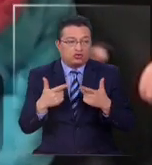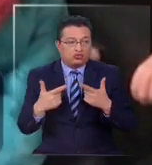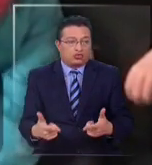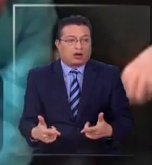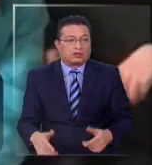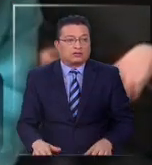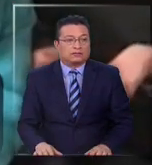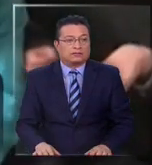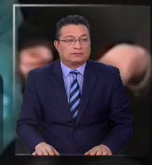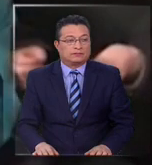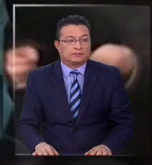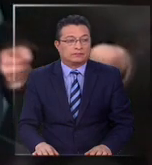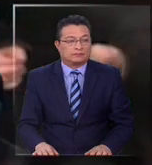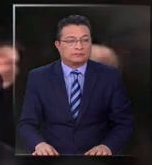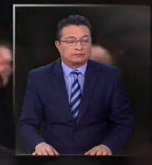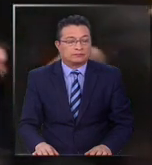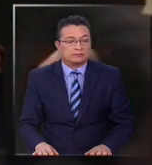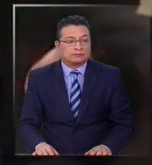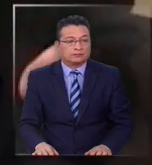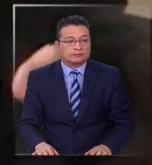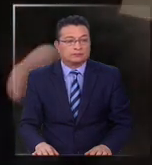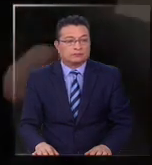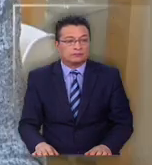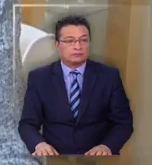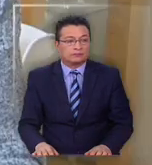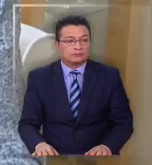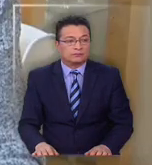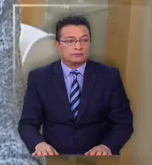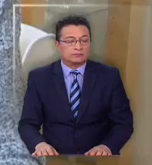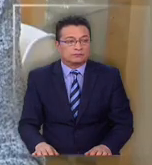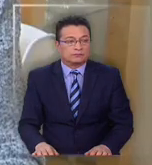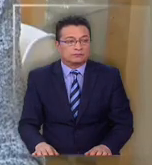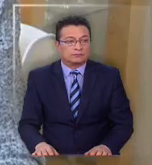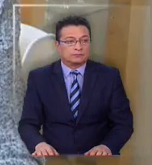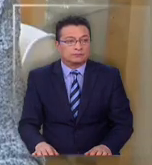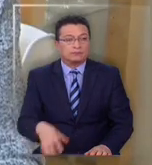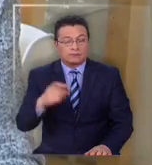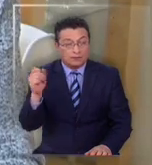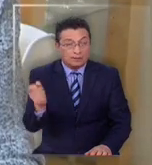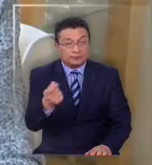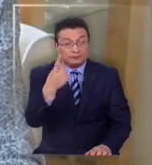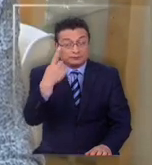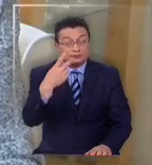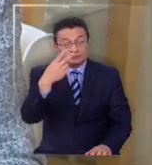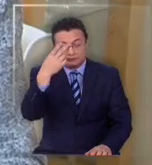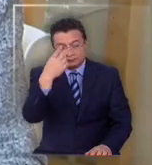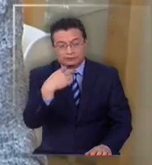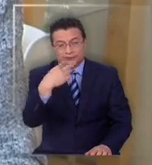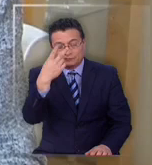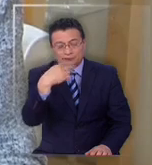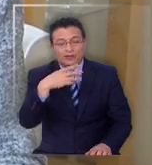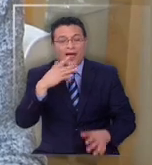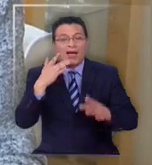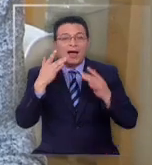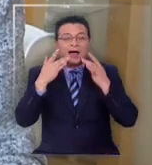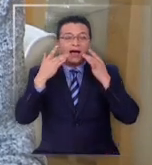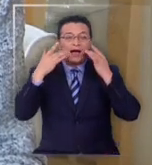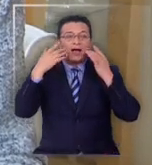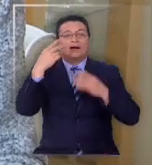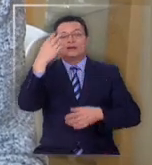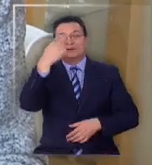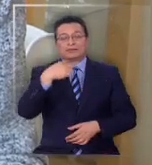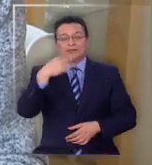har lyckats liksom överleva. Fueron las primeras lágrimas con alegría. Claro,